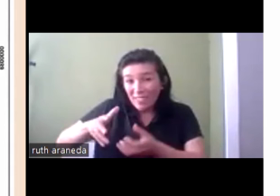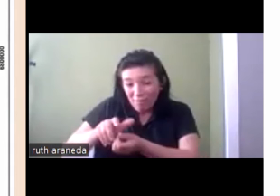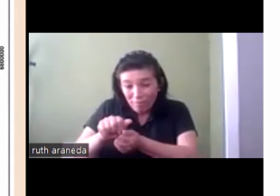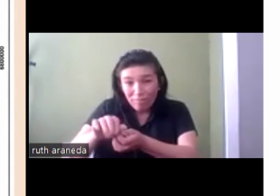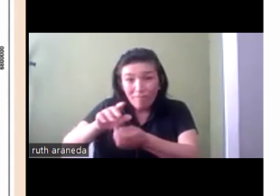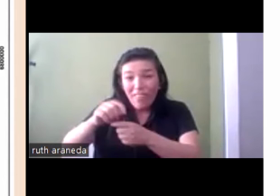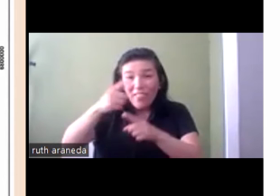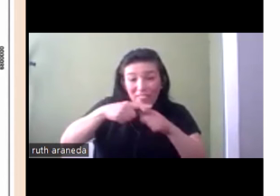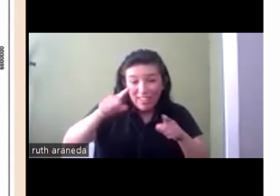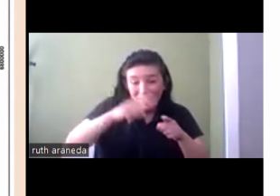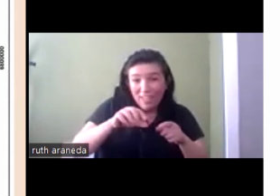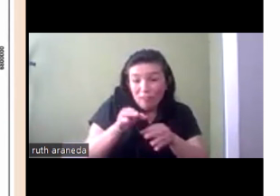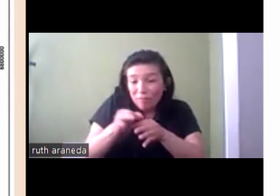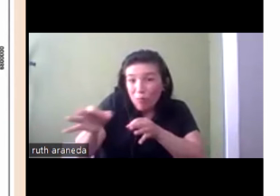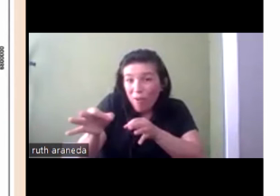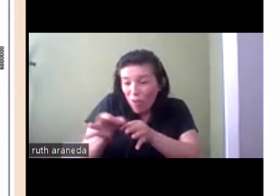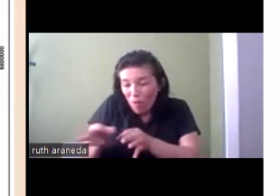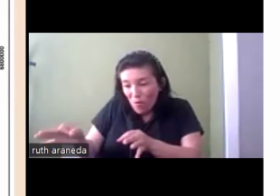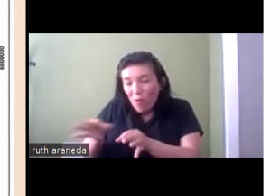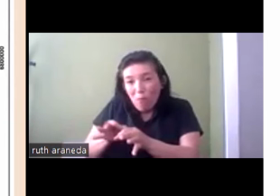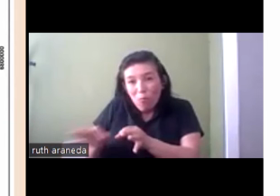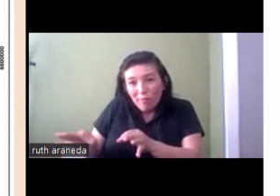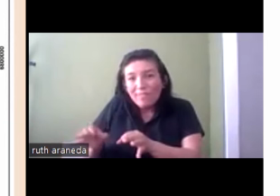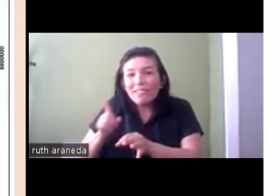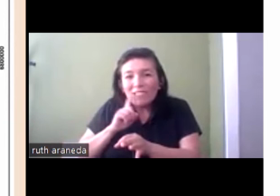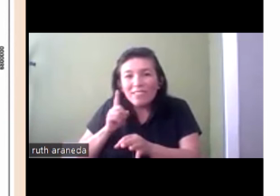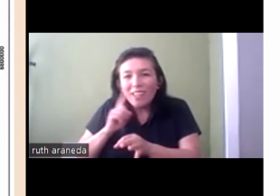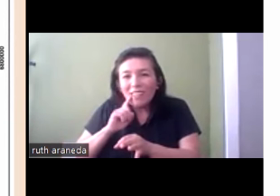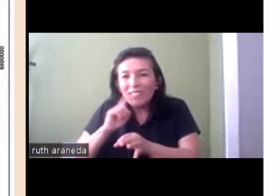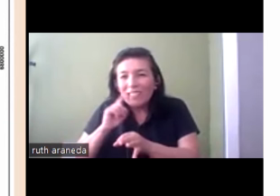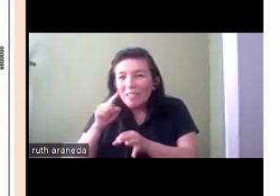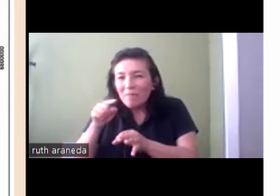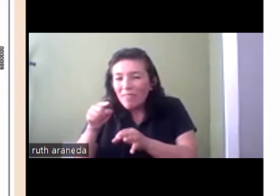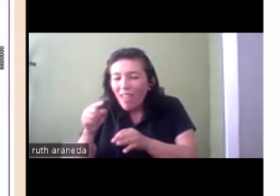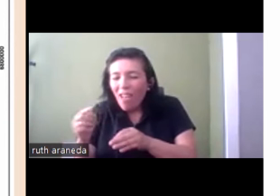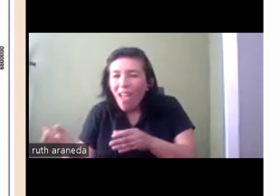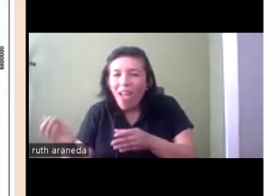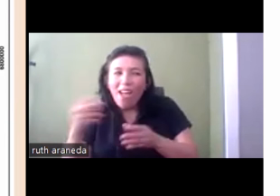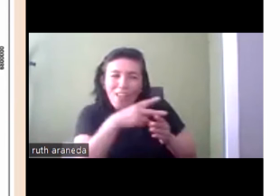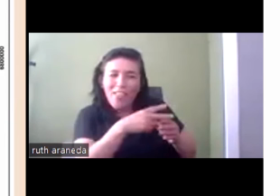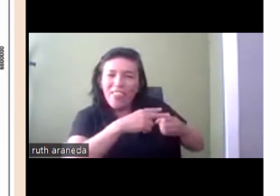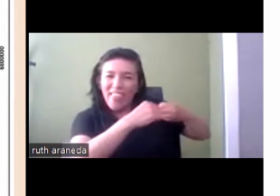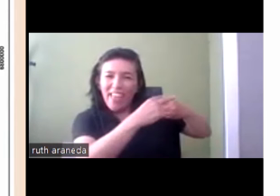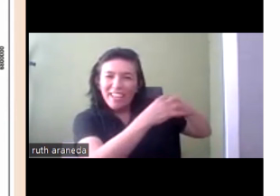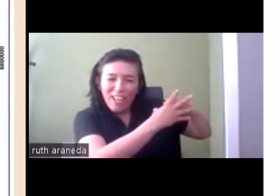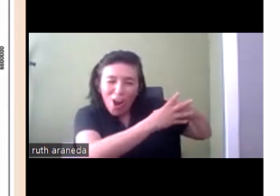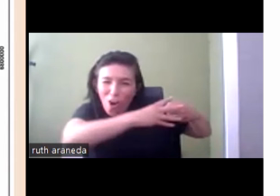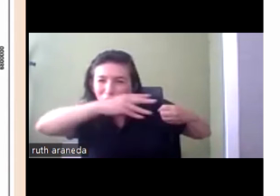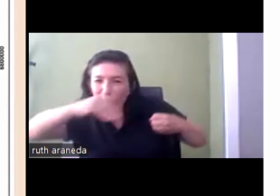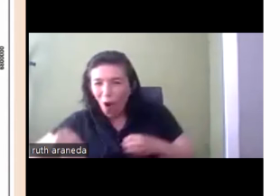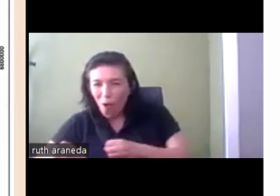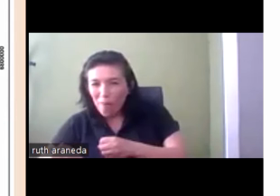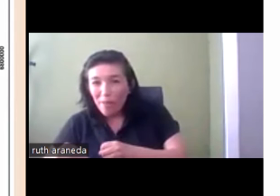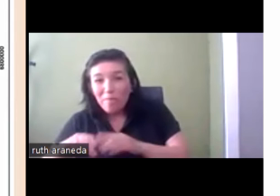estas poblaciones contemporáneas poseen referencias visuales que incorporan elementos diaguita, tal como explica Dávila en una